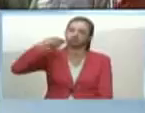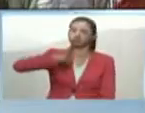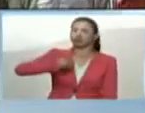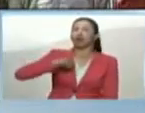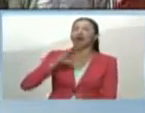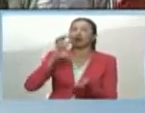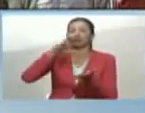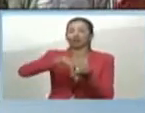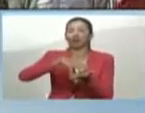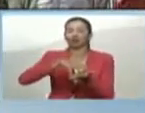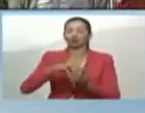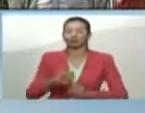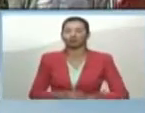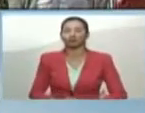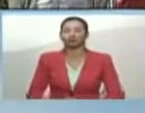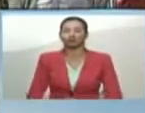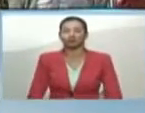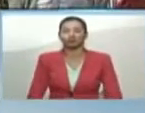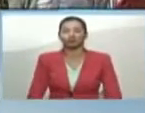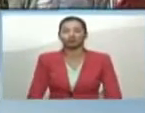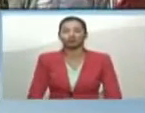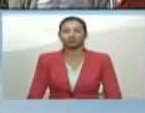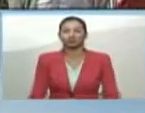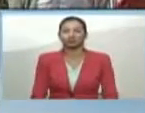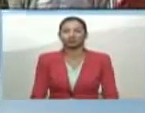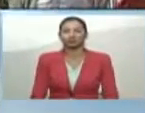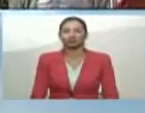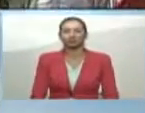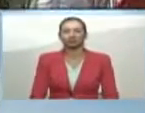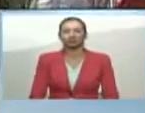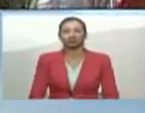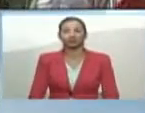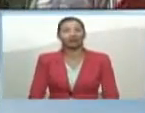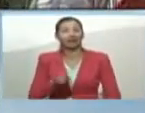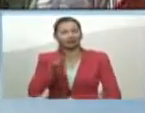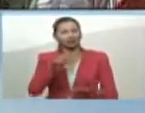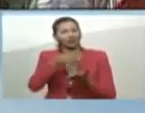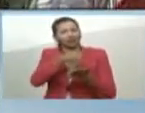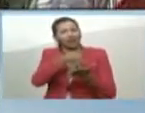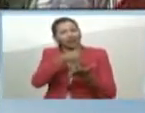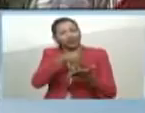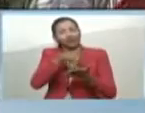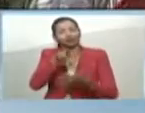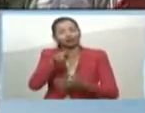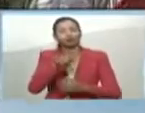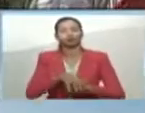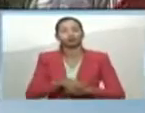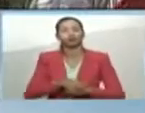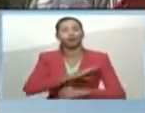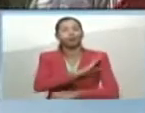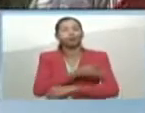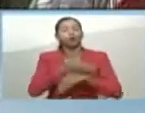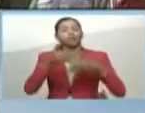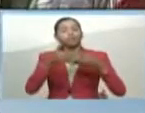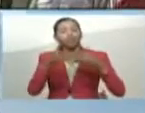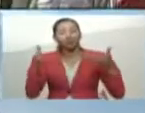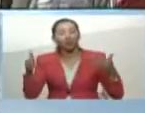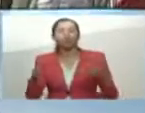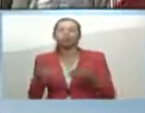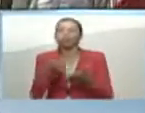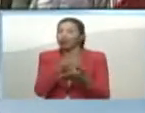poder seguir cumpliéndole a la patria, porque esa ha sido una de las debilidades que ha tenido el poder popular. Entonces